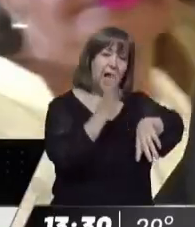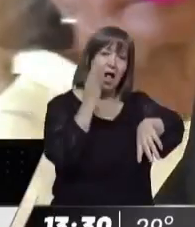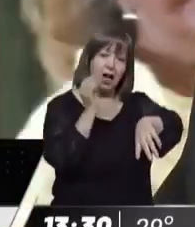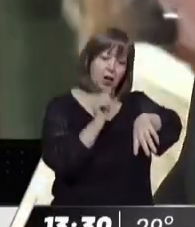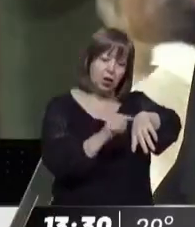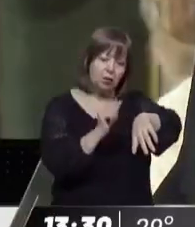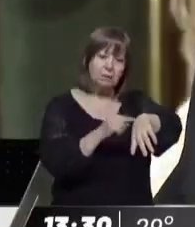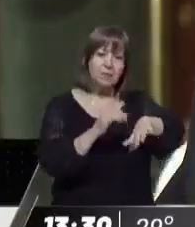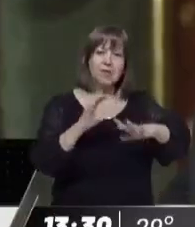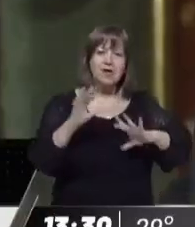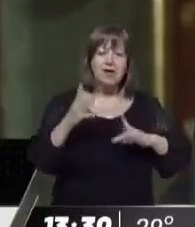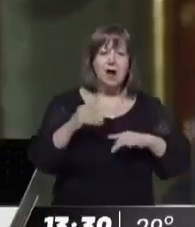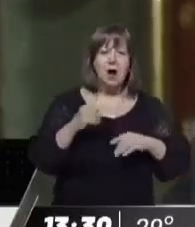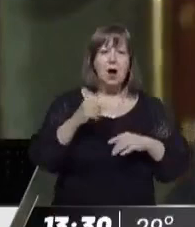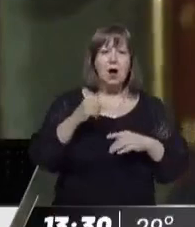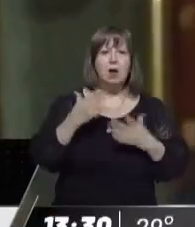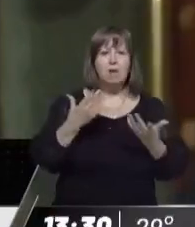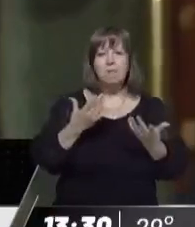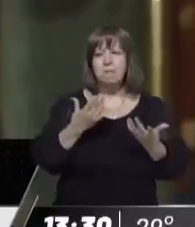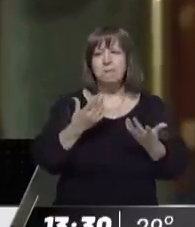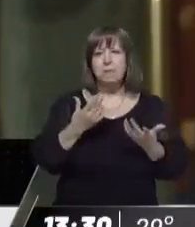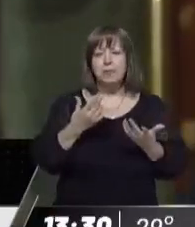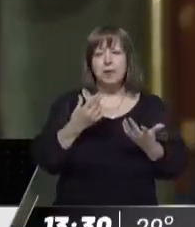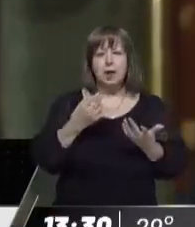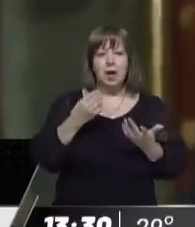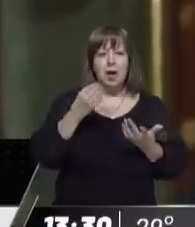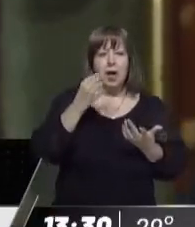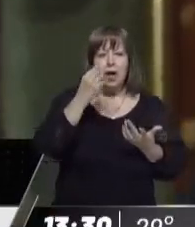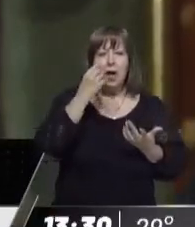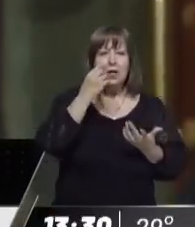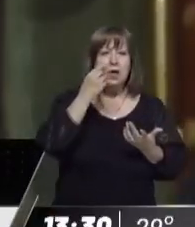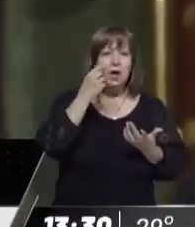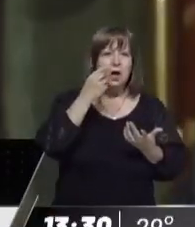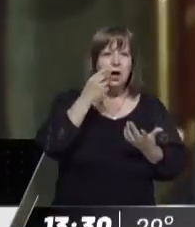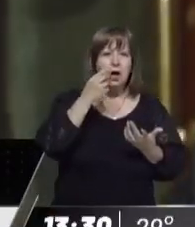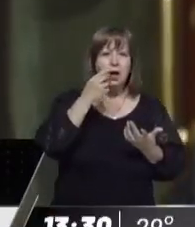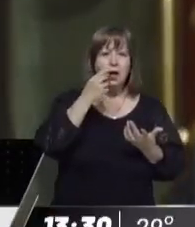de presentación hemorrágica como gingivorragia, que es